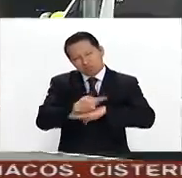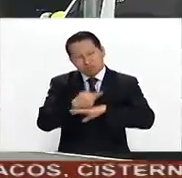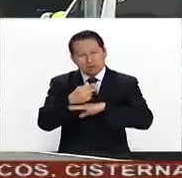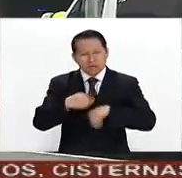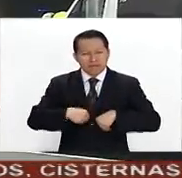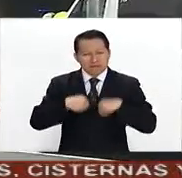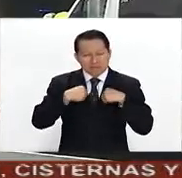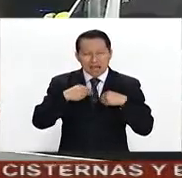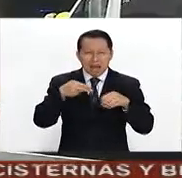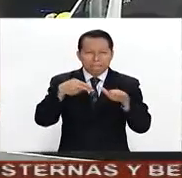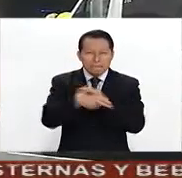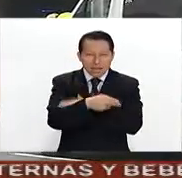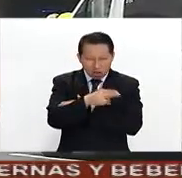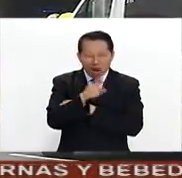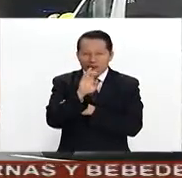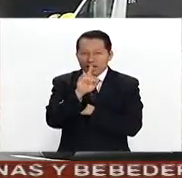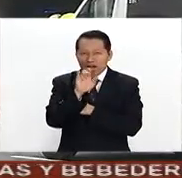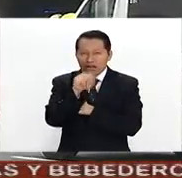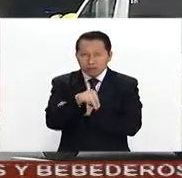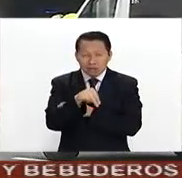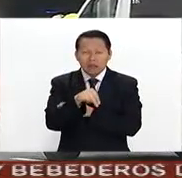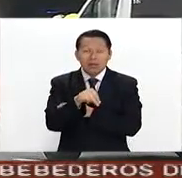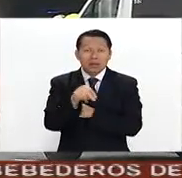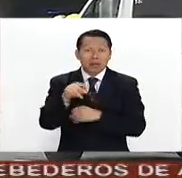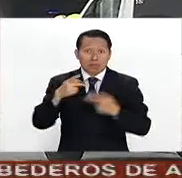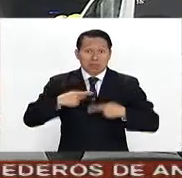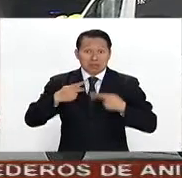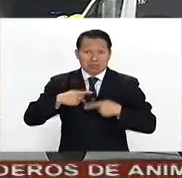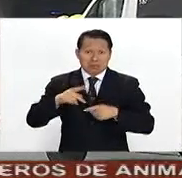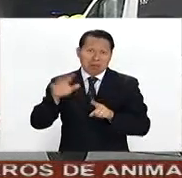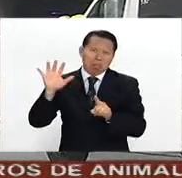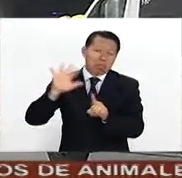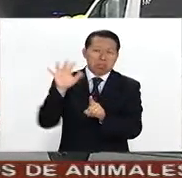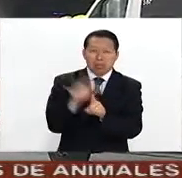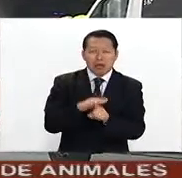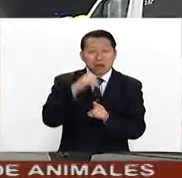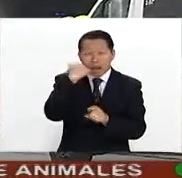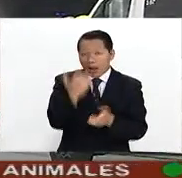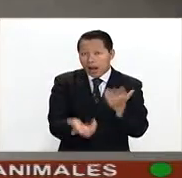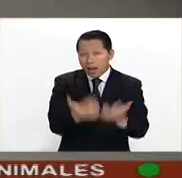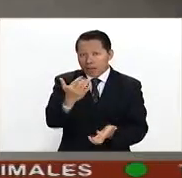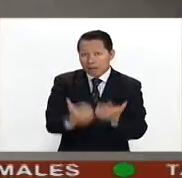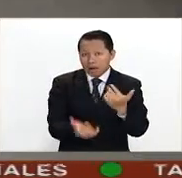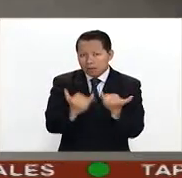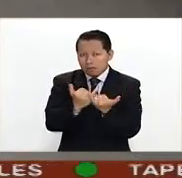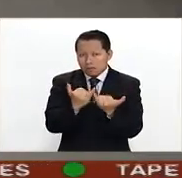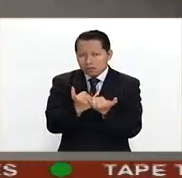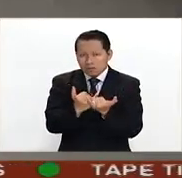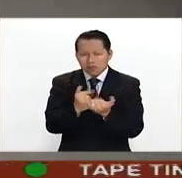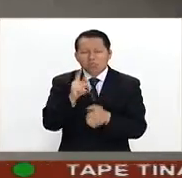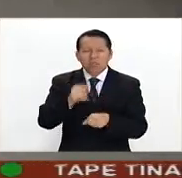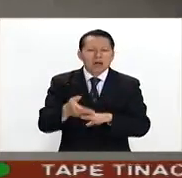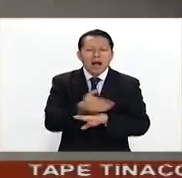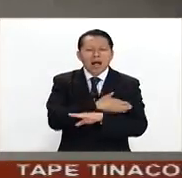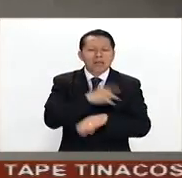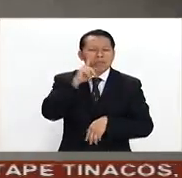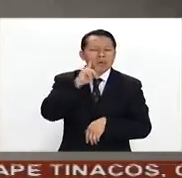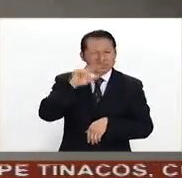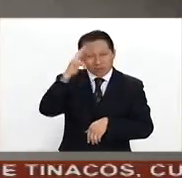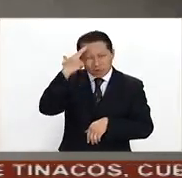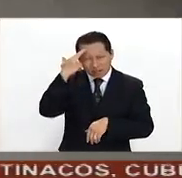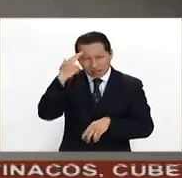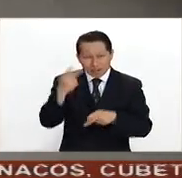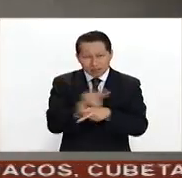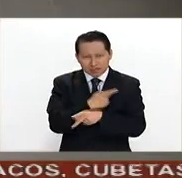del metro de Berlín. Otra vez ese escenario, el metro de Berlín. El nuevo ataque después de que una mujer, ¿se acuerda usted?,